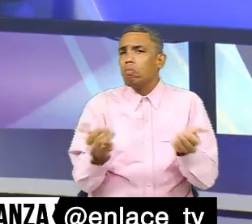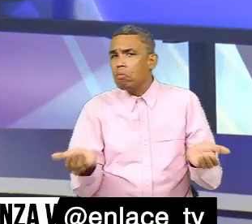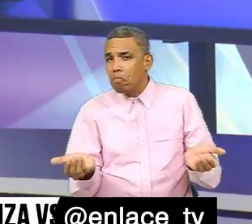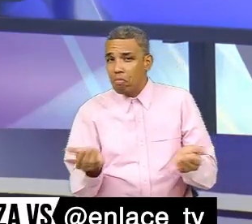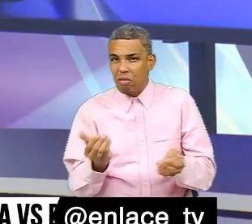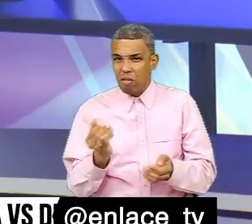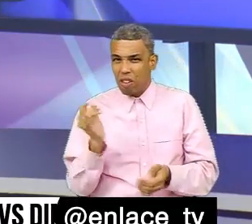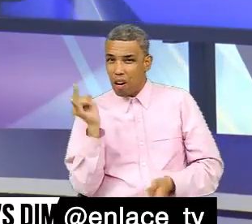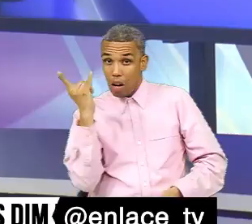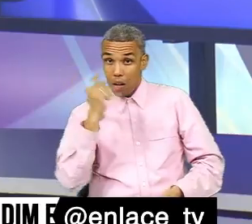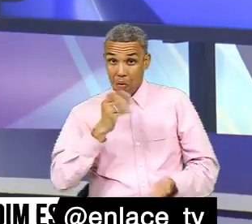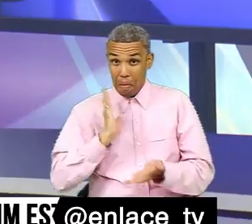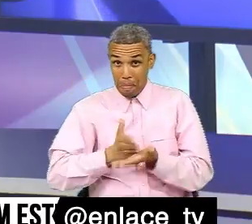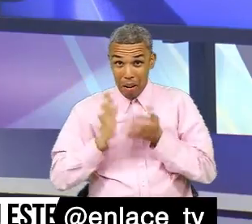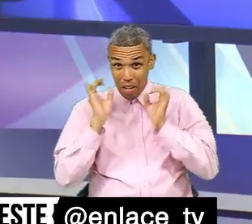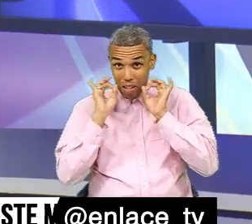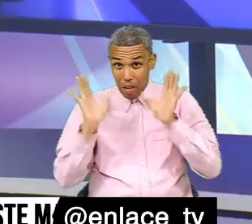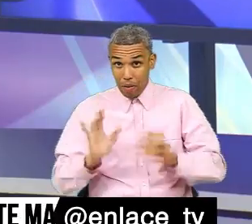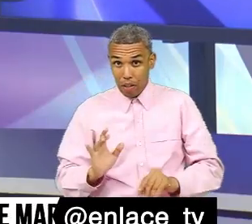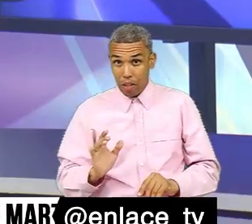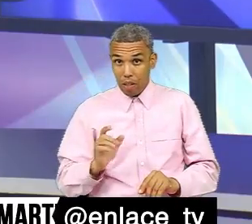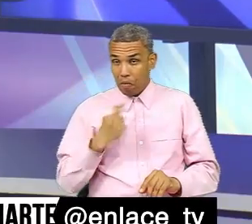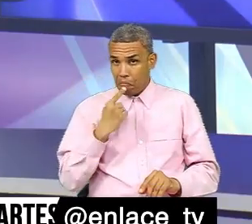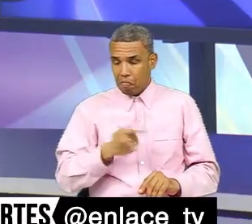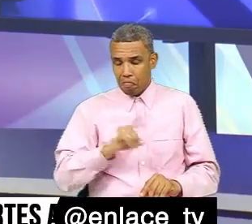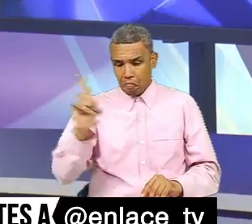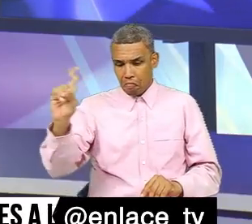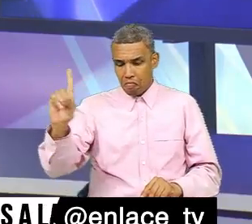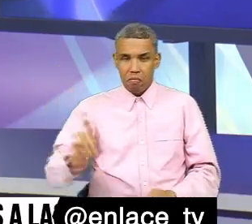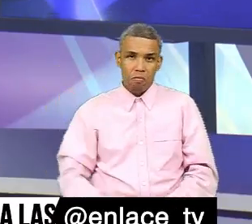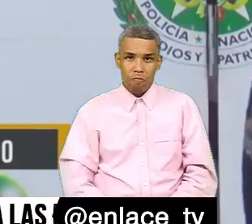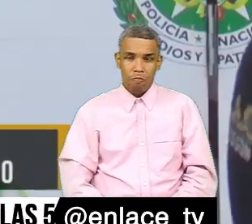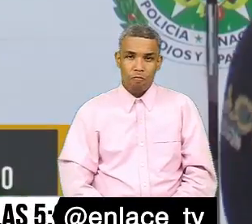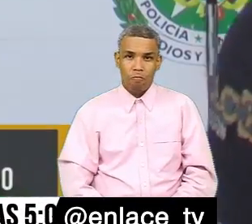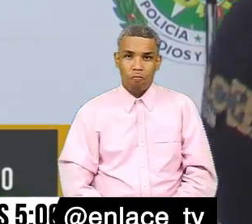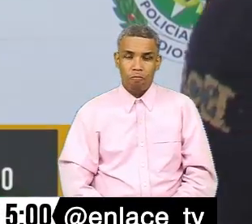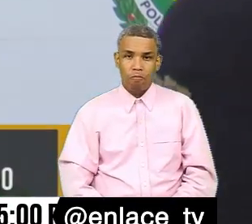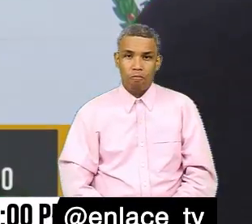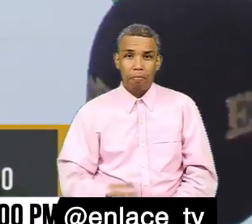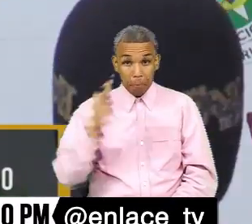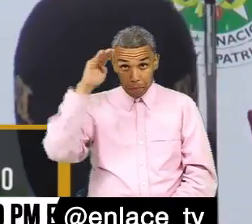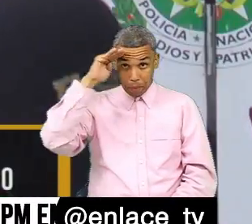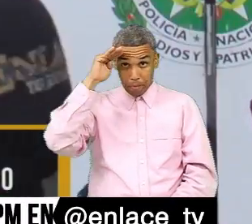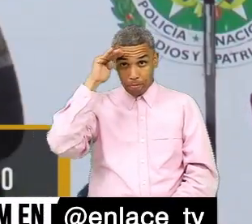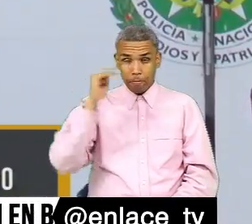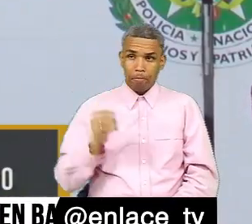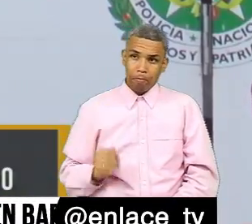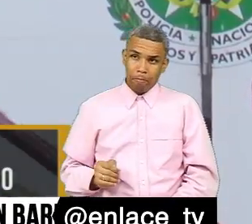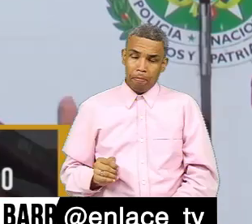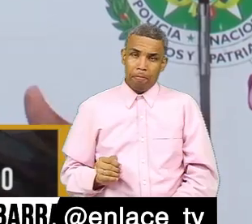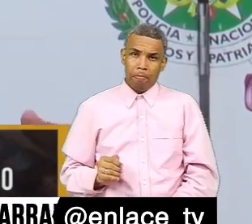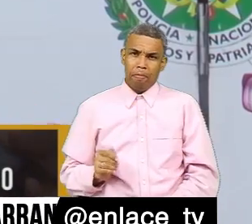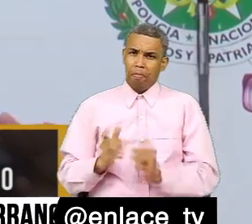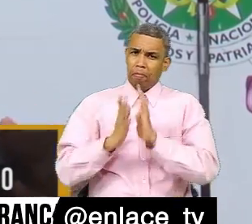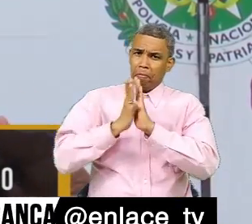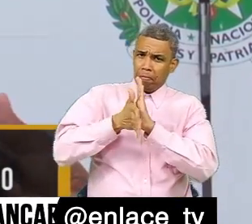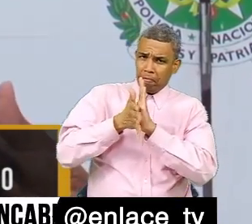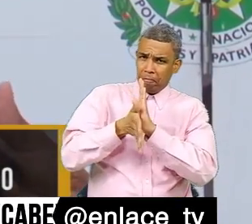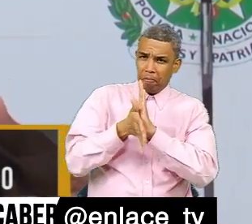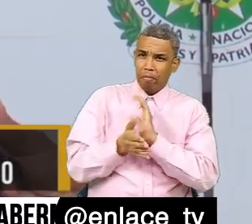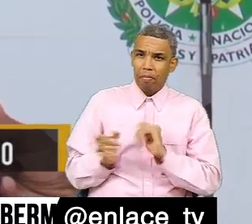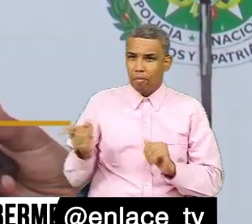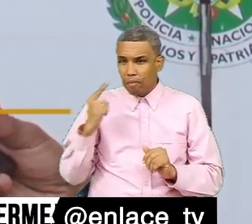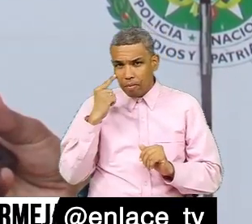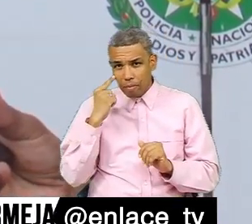de acuerdo con el Departamento de Policía del Magdalena Medio. El comandante del Departamento de Policía del Magdalena Medio, coronel John Freddy Santos,